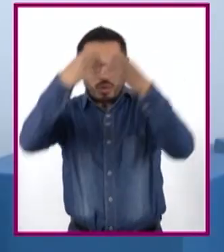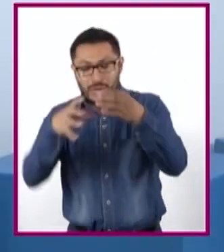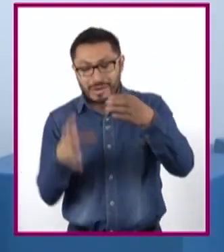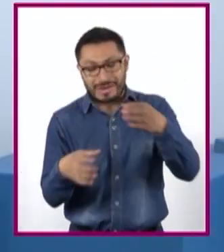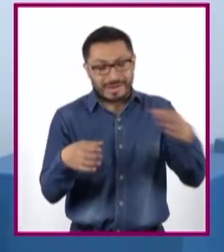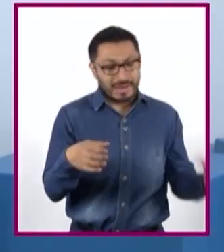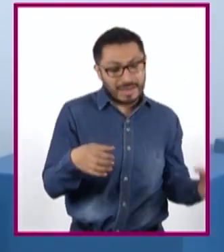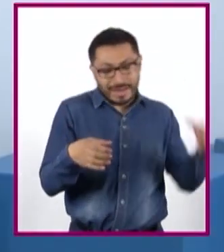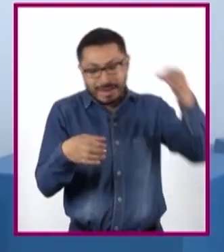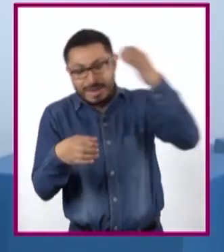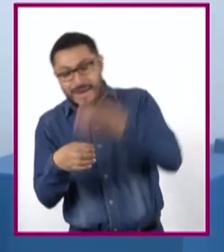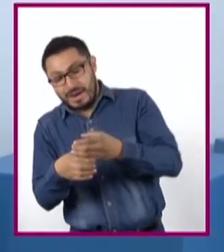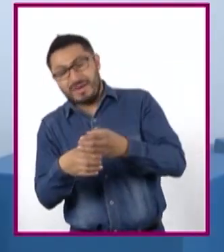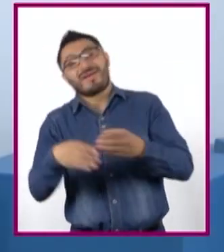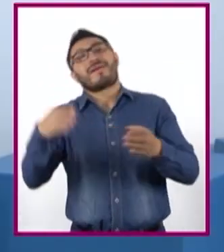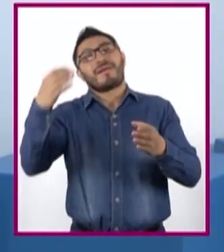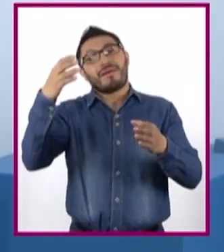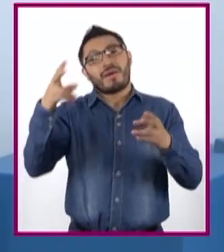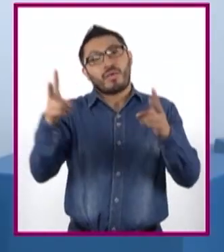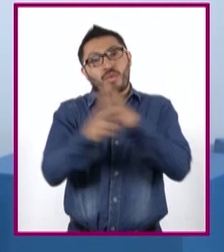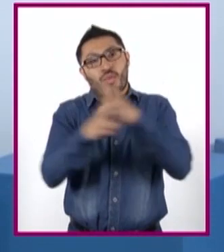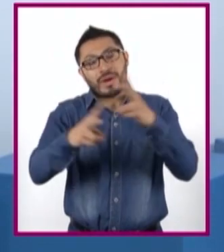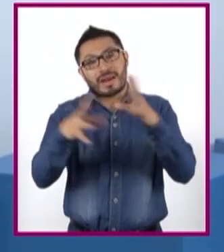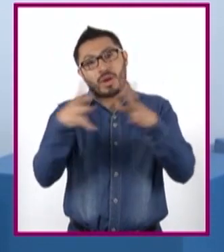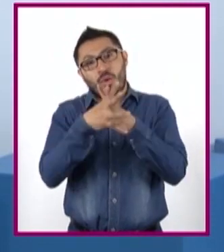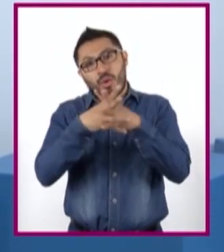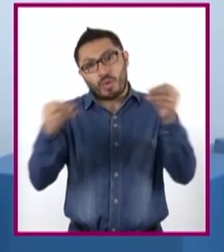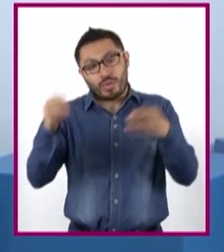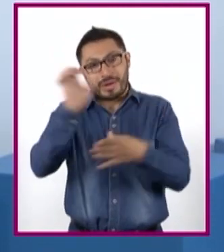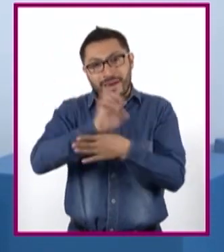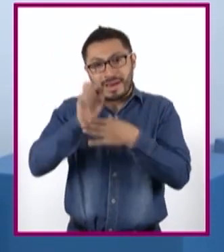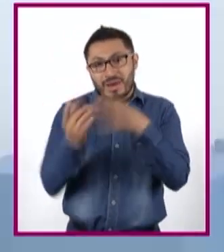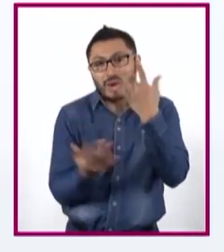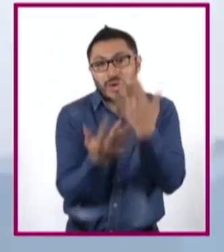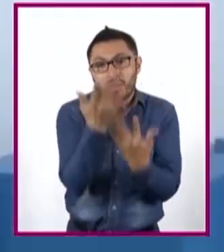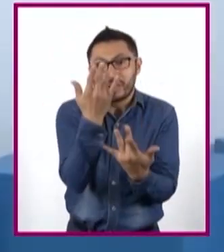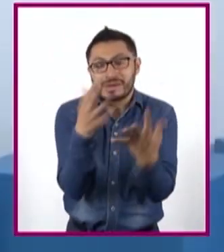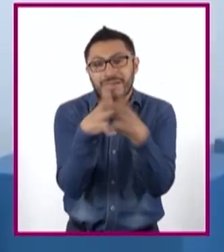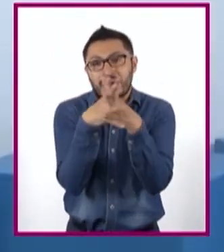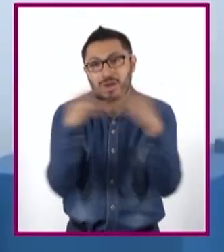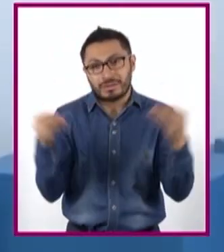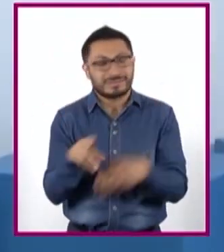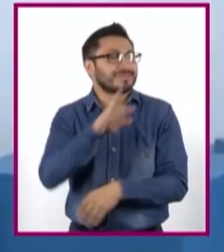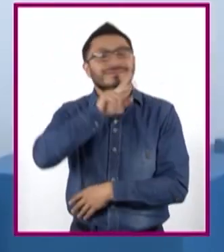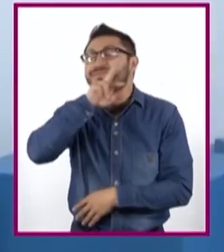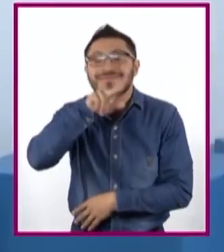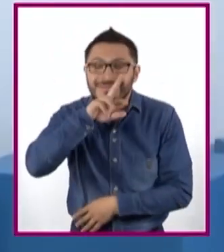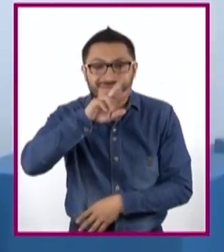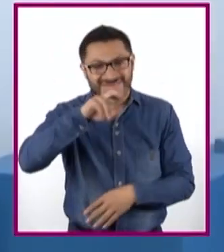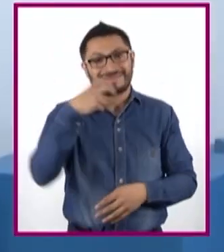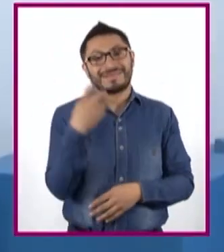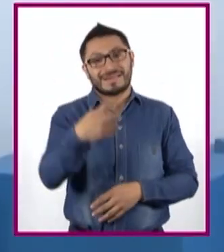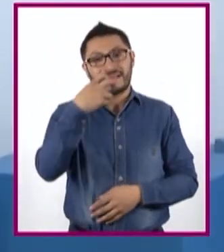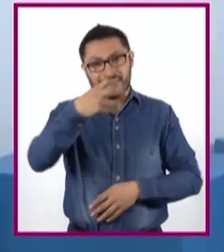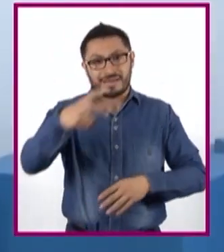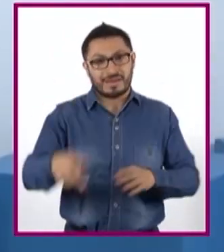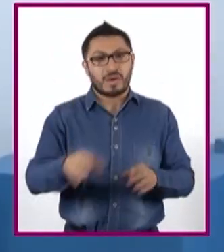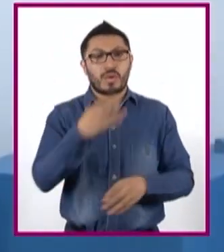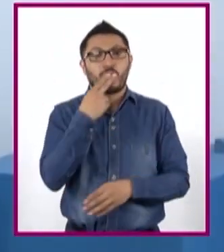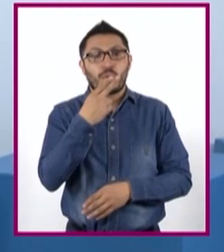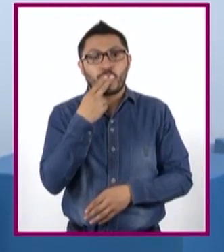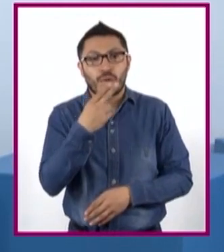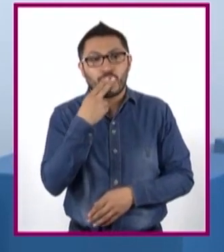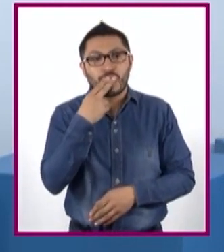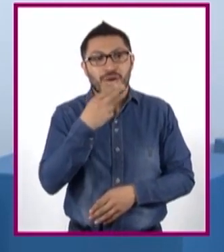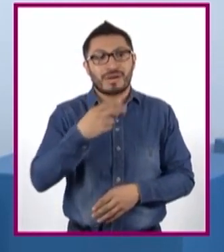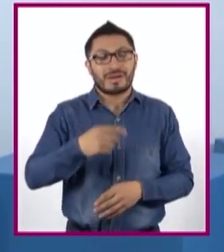el alcohol, aislaste el oxígeno y por tanto la llama se extinguió. No te preocupes, para eso podemos utilizar